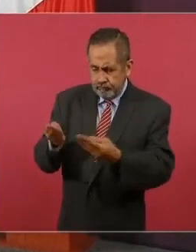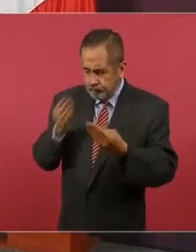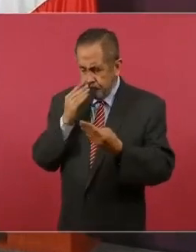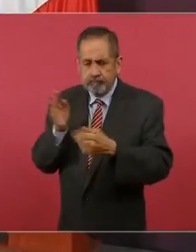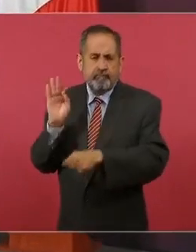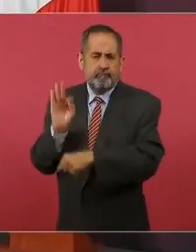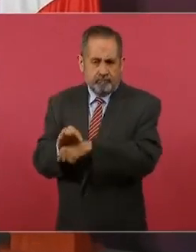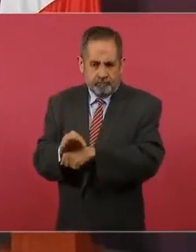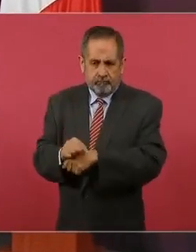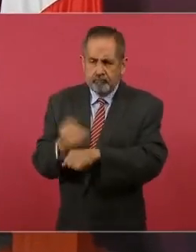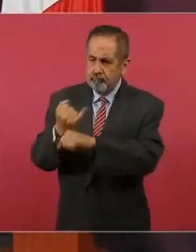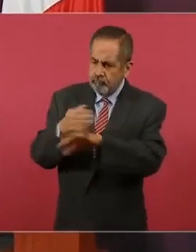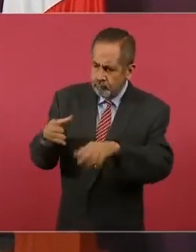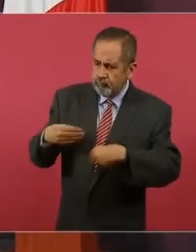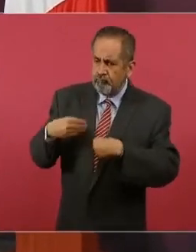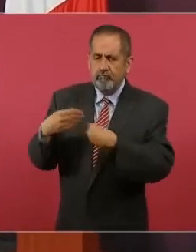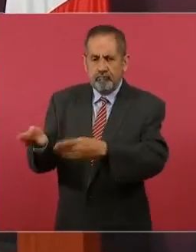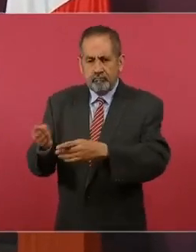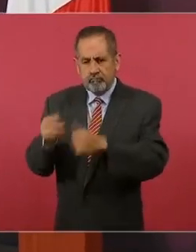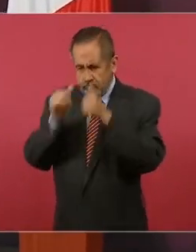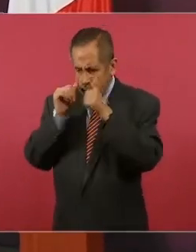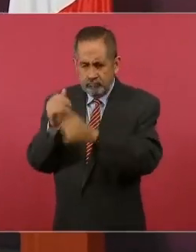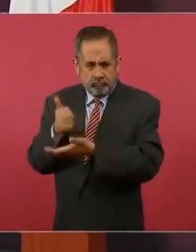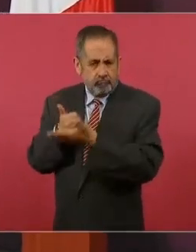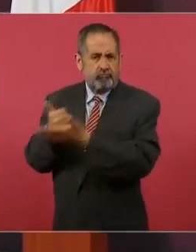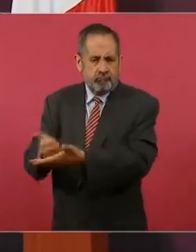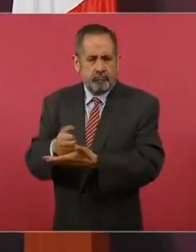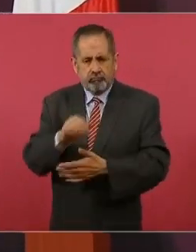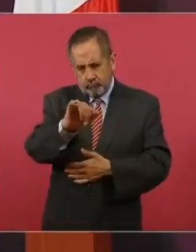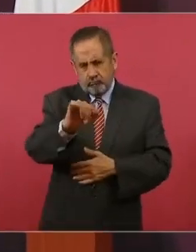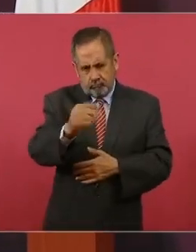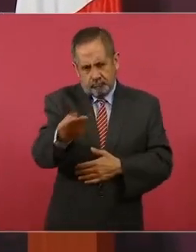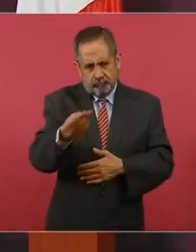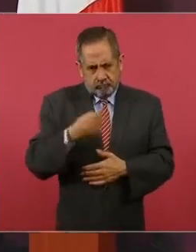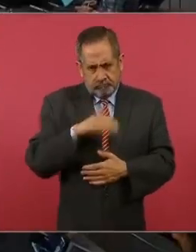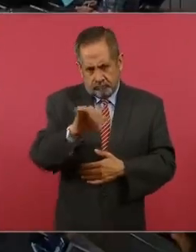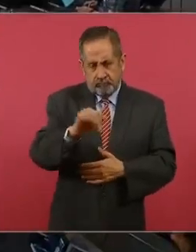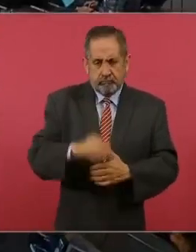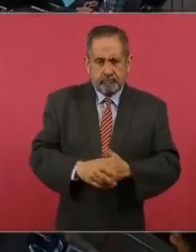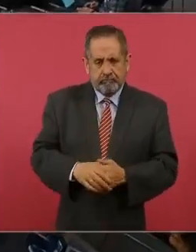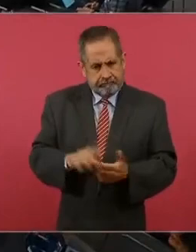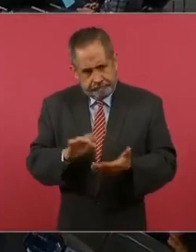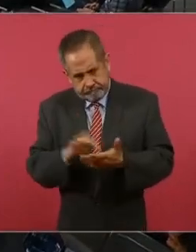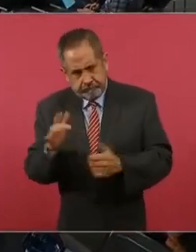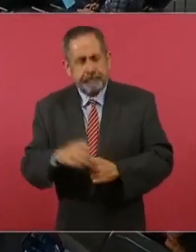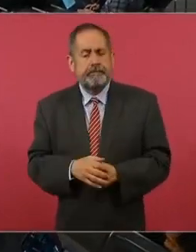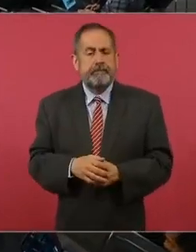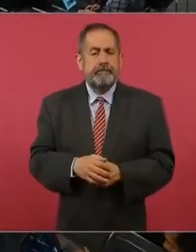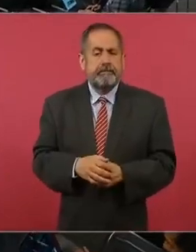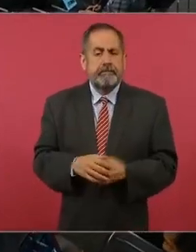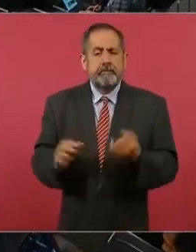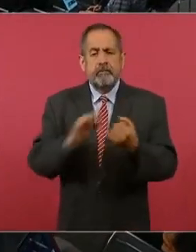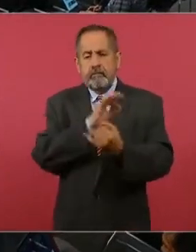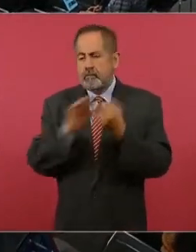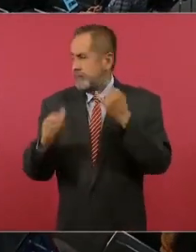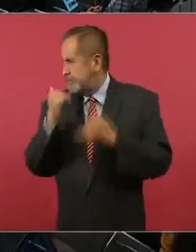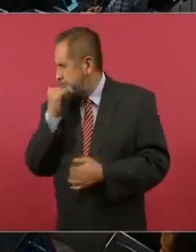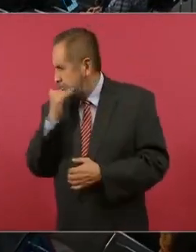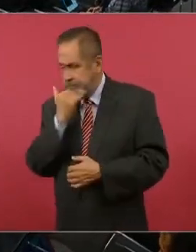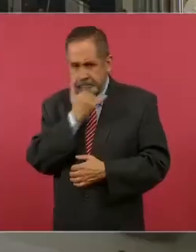se les informe y se les ayude. Muy bien, presidente, gracias. Y por último, ya, perdón,